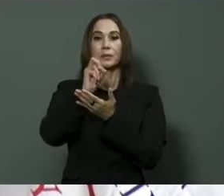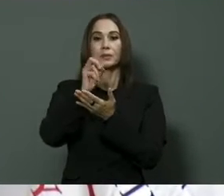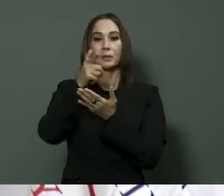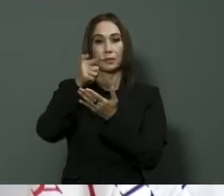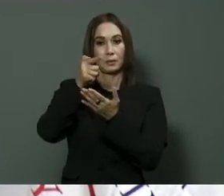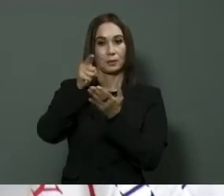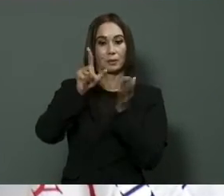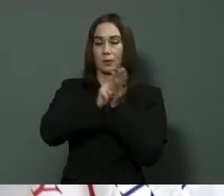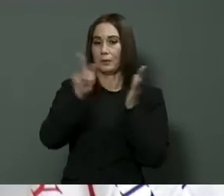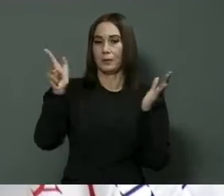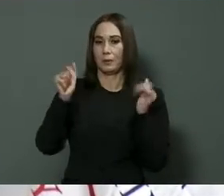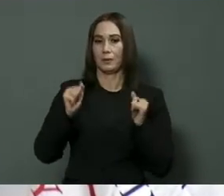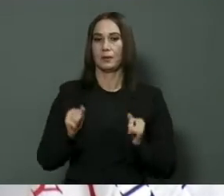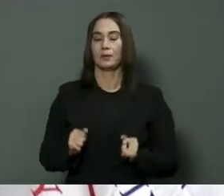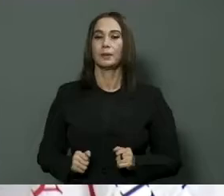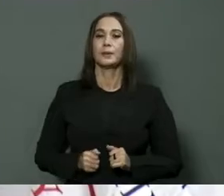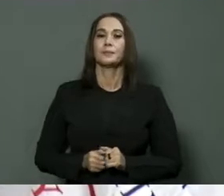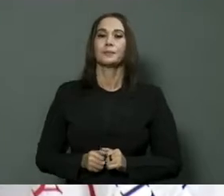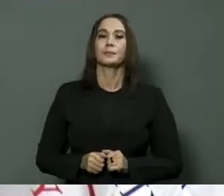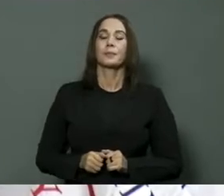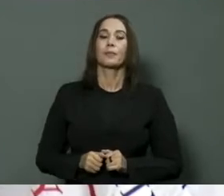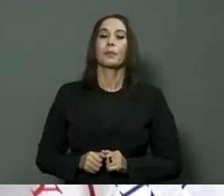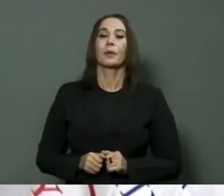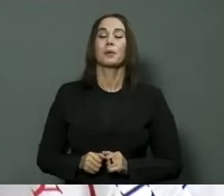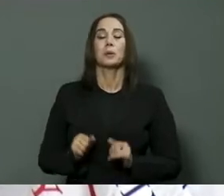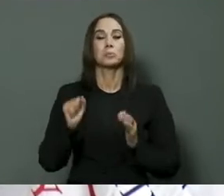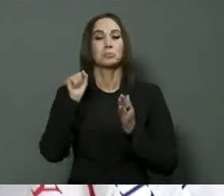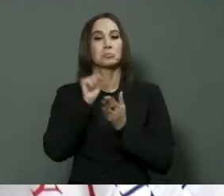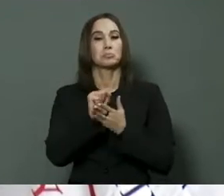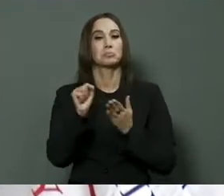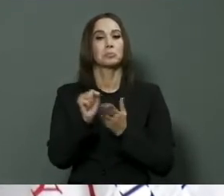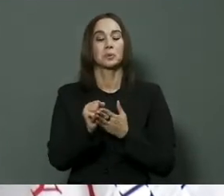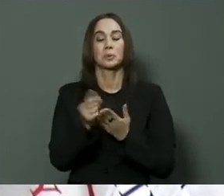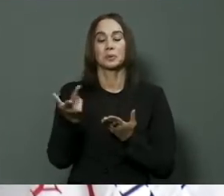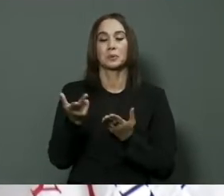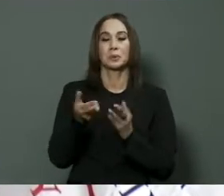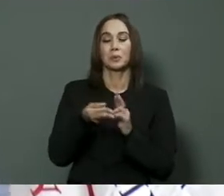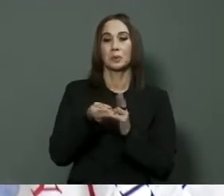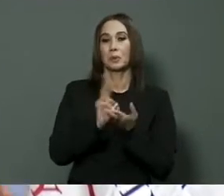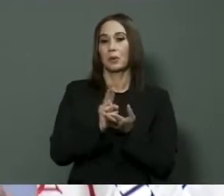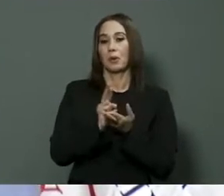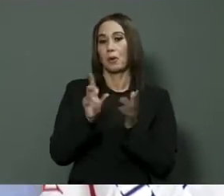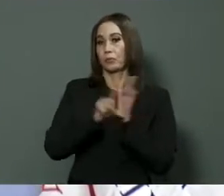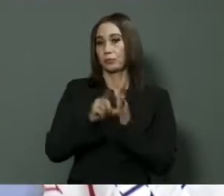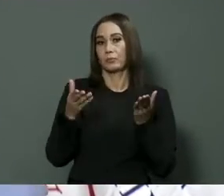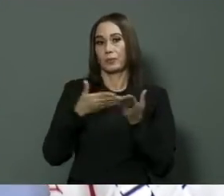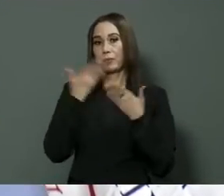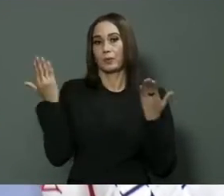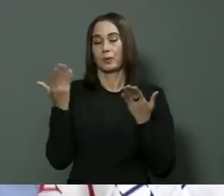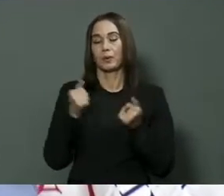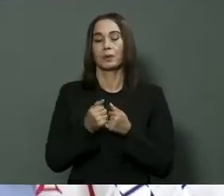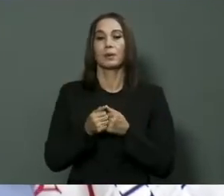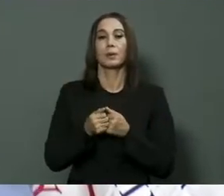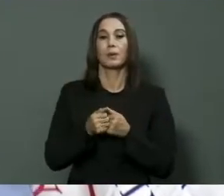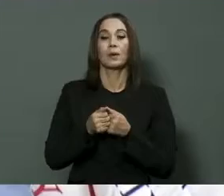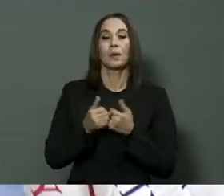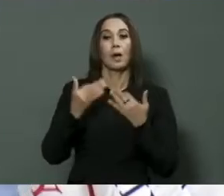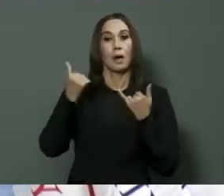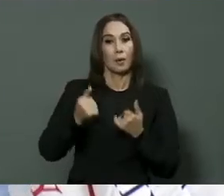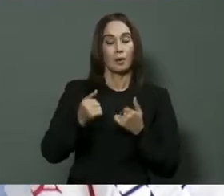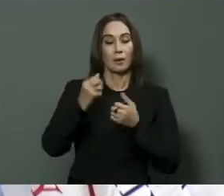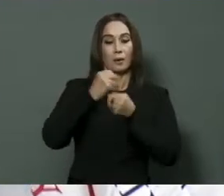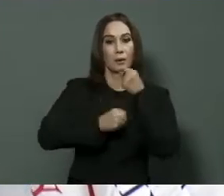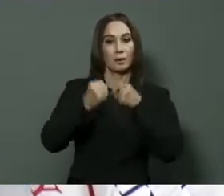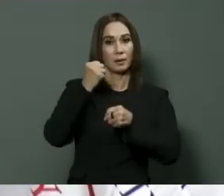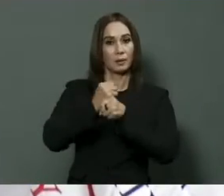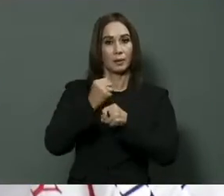3.332 armas de fuego por diversas situaciones de irregularidad o ilegalidad. Mientras que en lo que va de